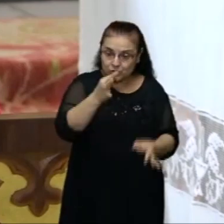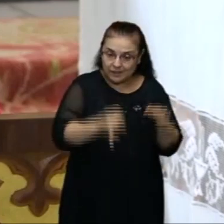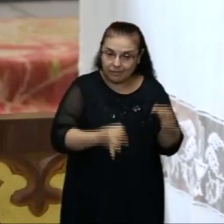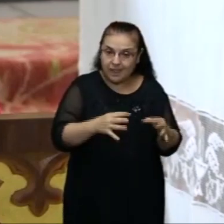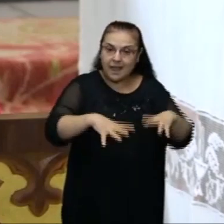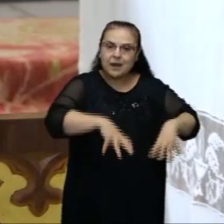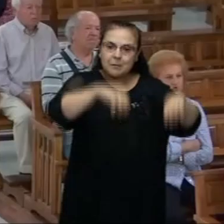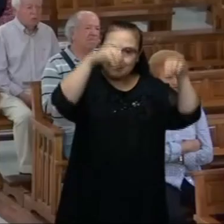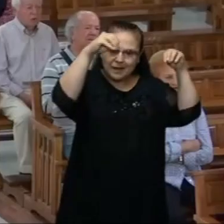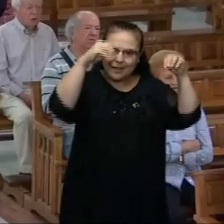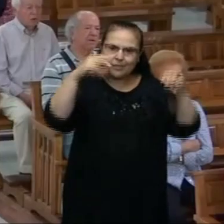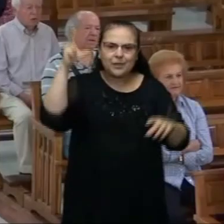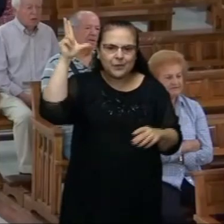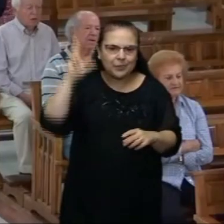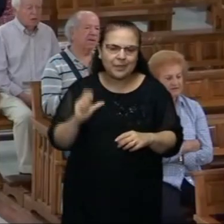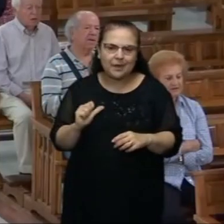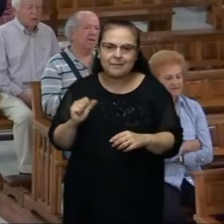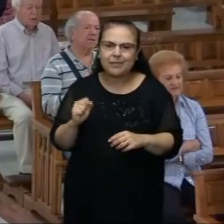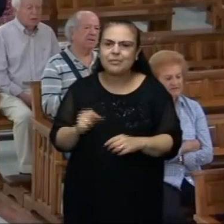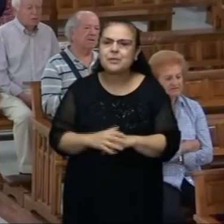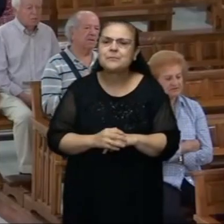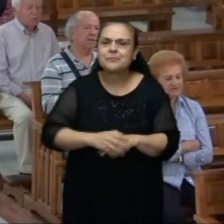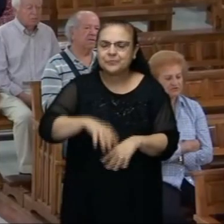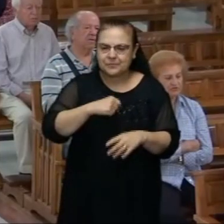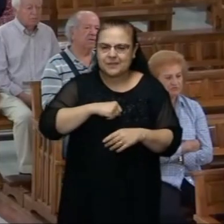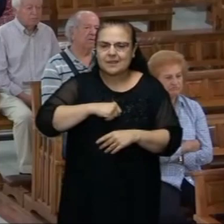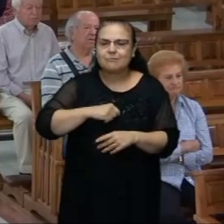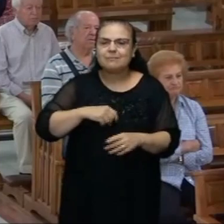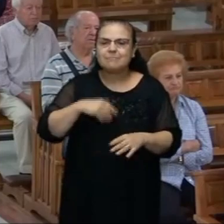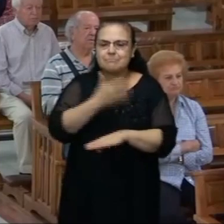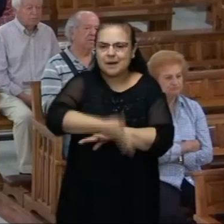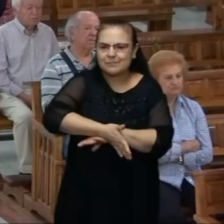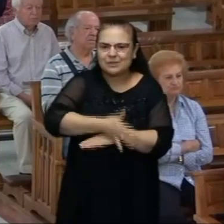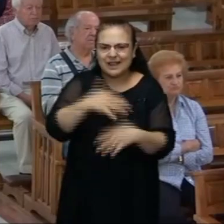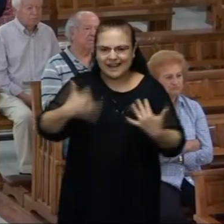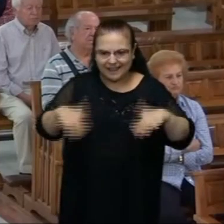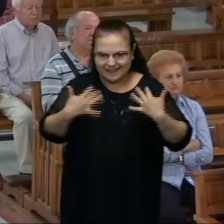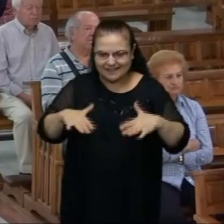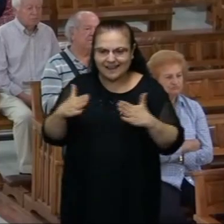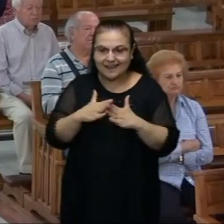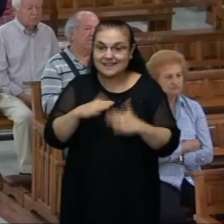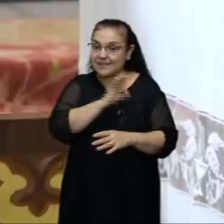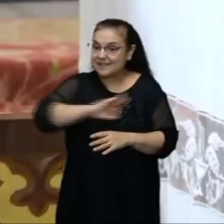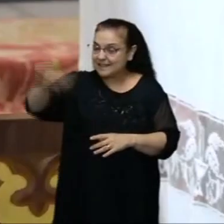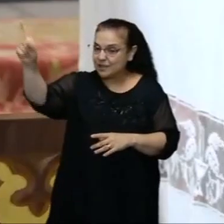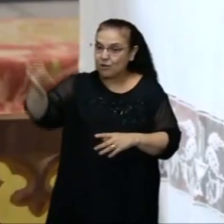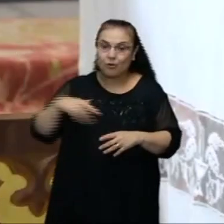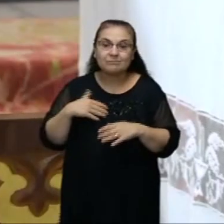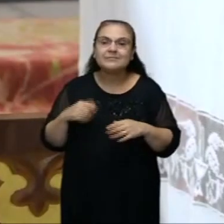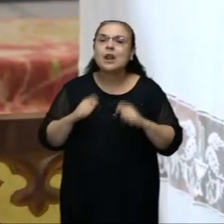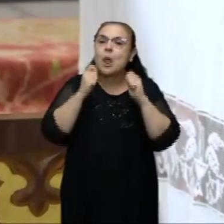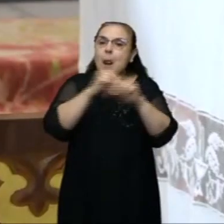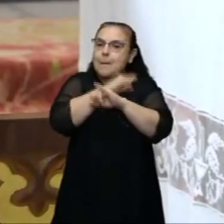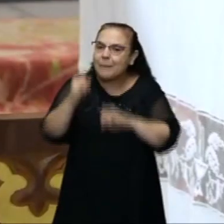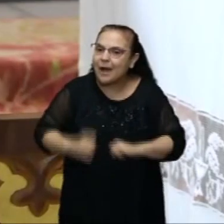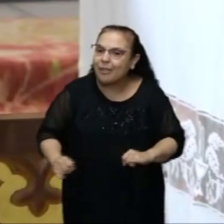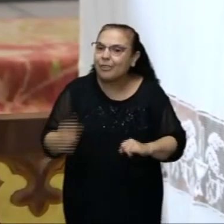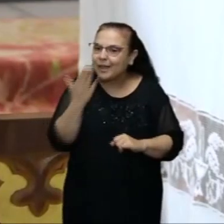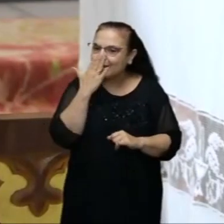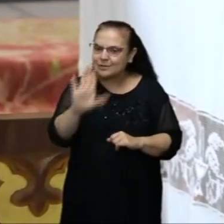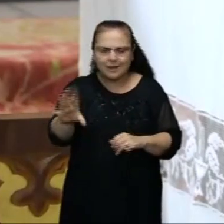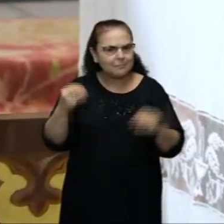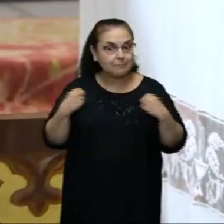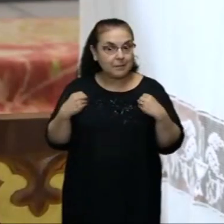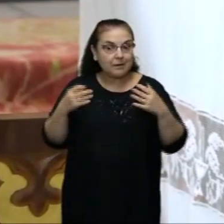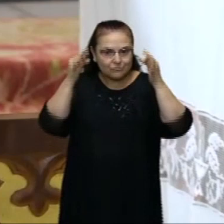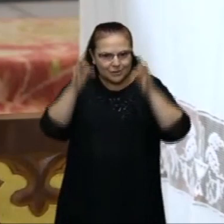David. Vamos alegres a la casa del Señor. Desead la paz a Jerusalén. Vivan